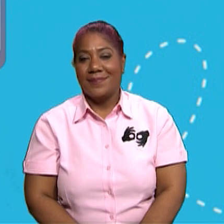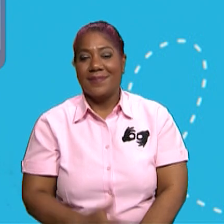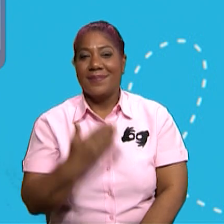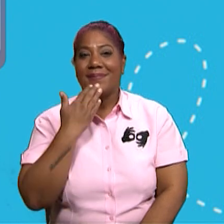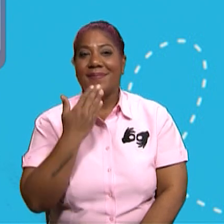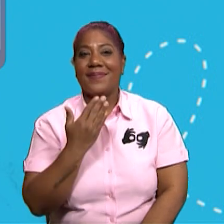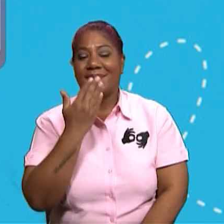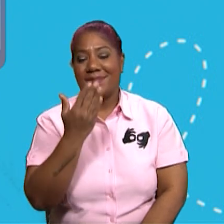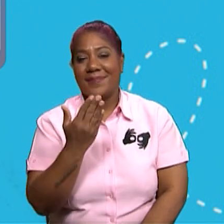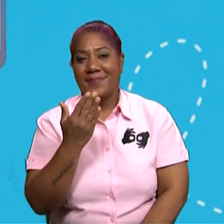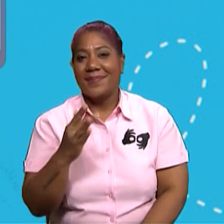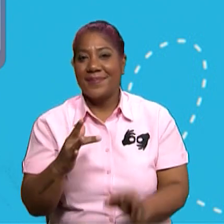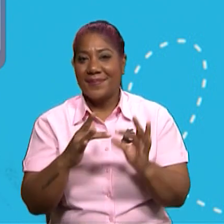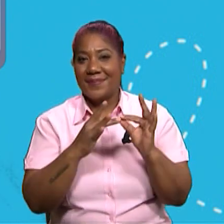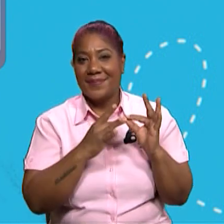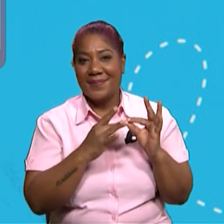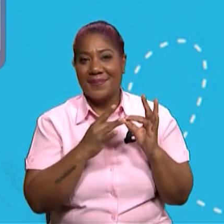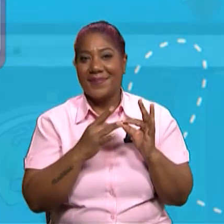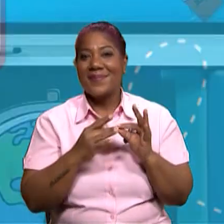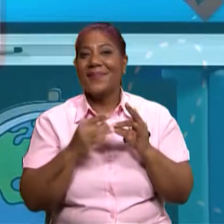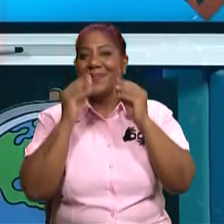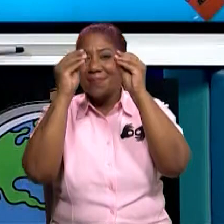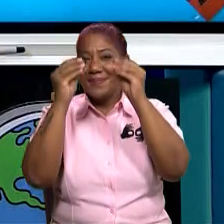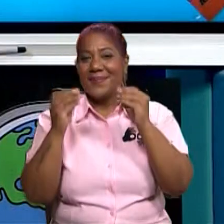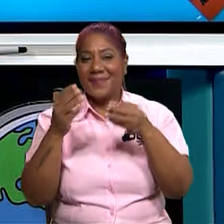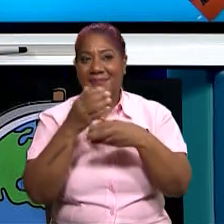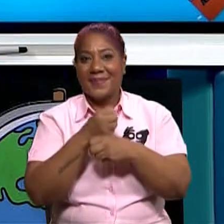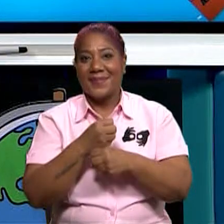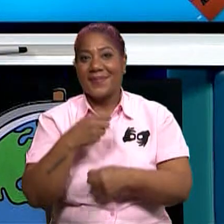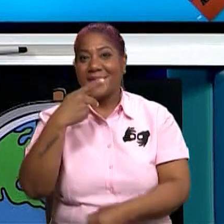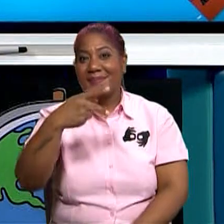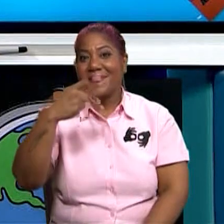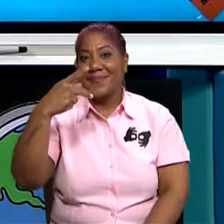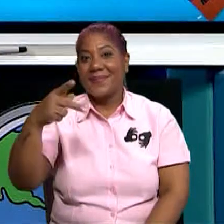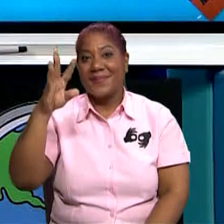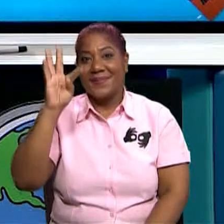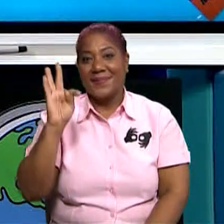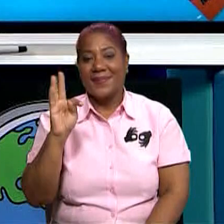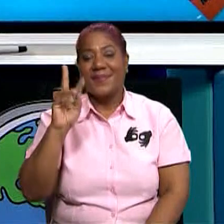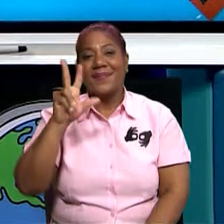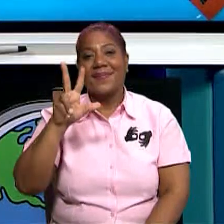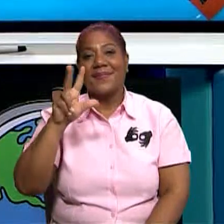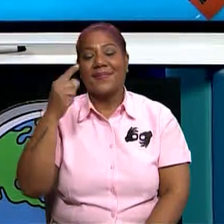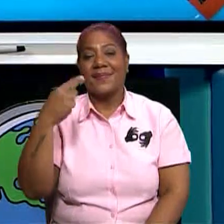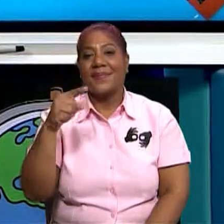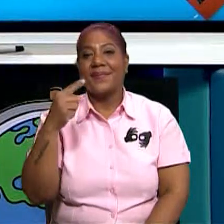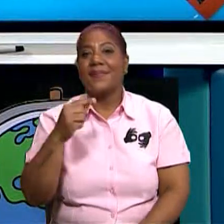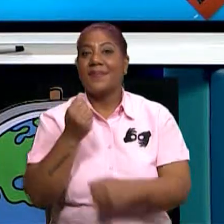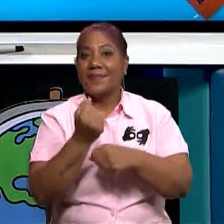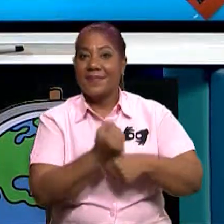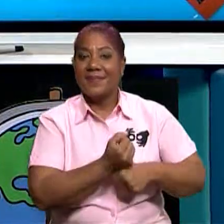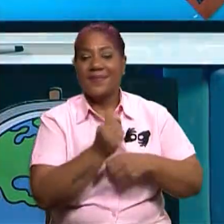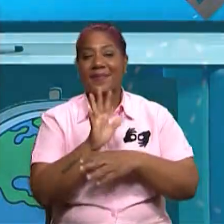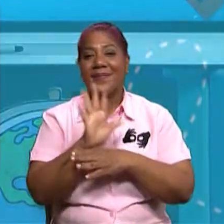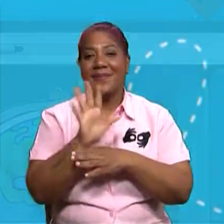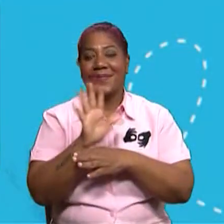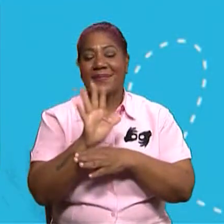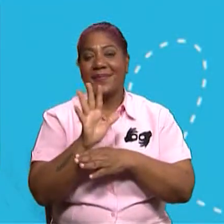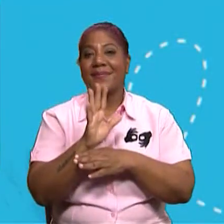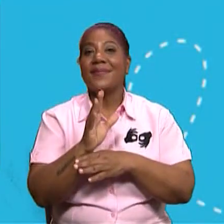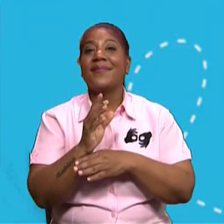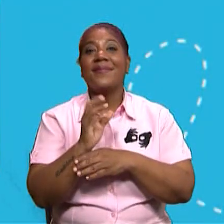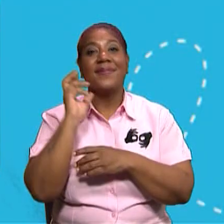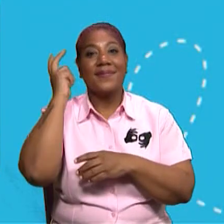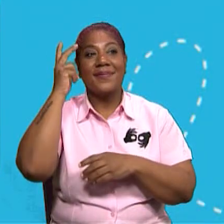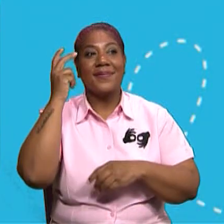Damos un agradecimiento especial al profesor Mario Bonilla, también a todos nuestros patrocinadores, fundaciones, televisoras y radioemisoras